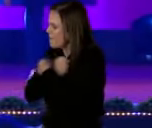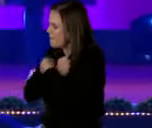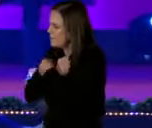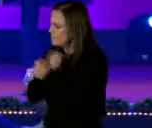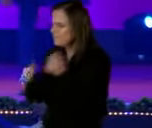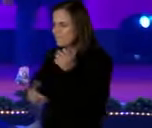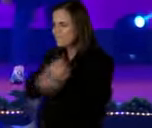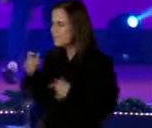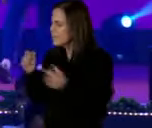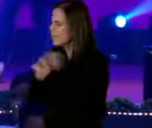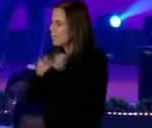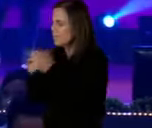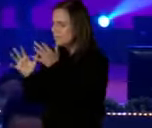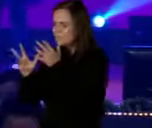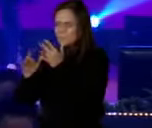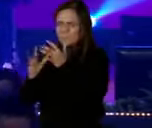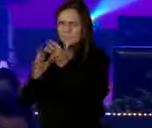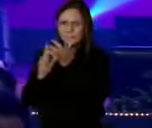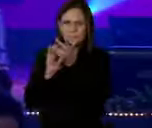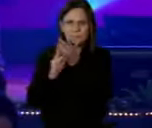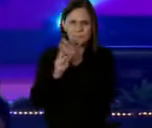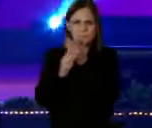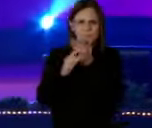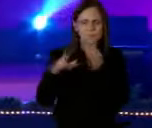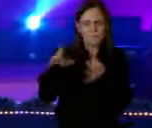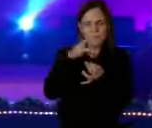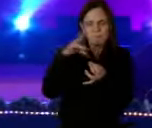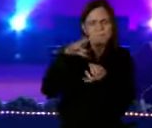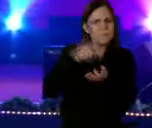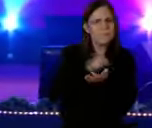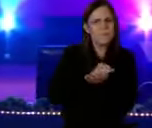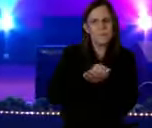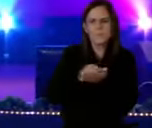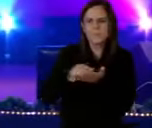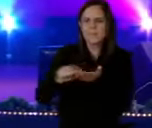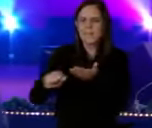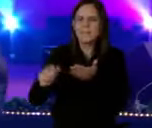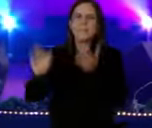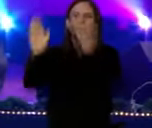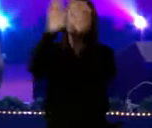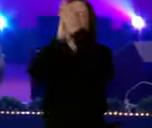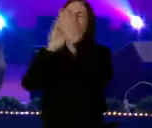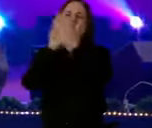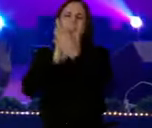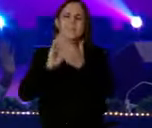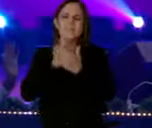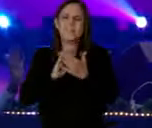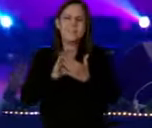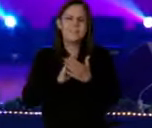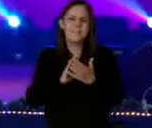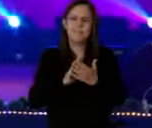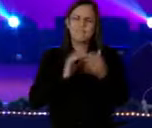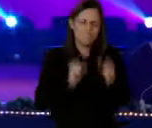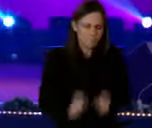Borra bashanda la vasaya. Espíritu Santo, qué linda presencia. Lee, está poderoso esto aquí